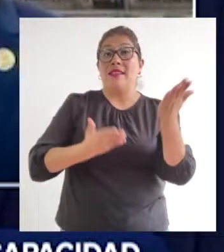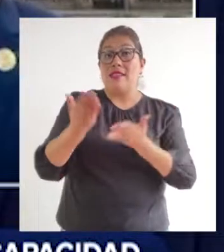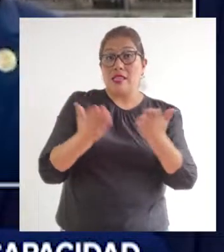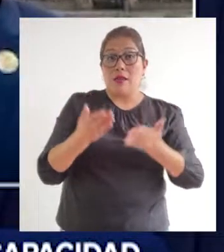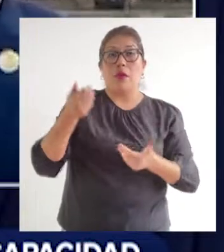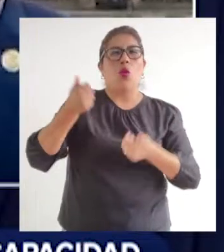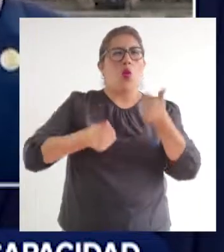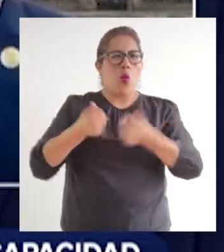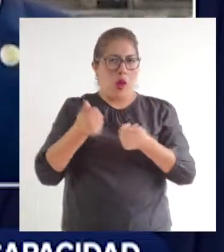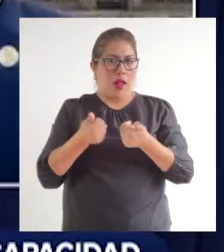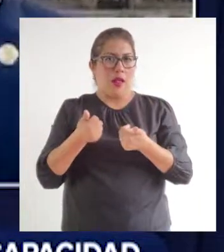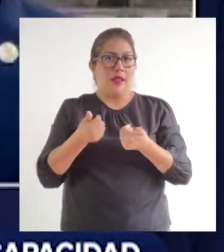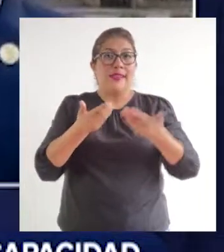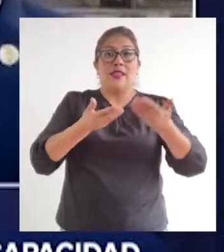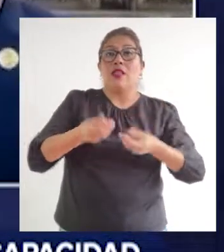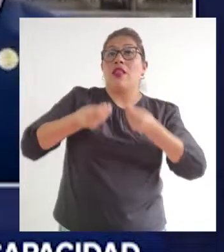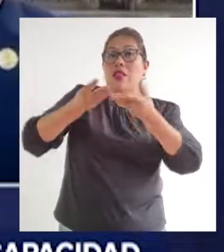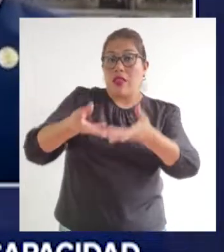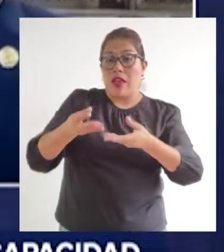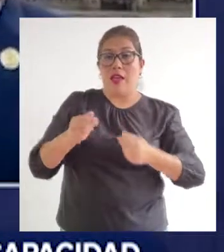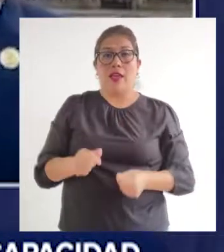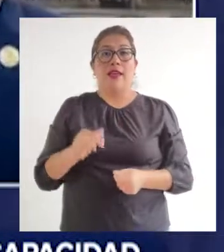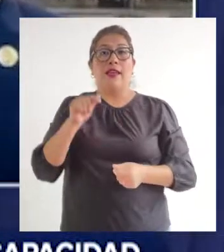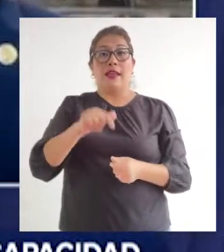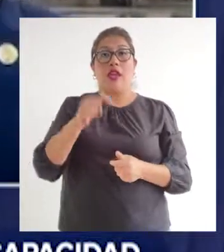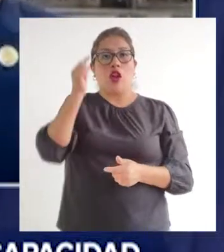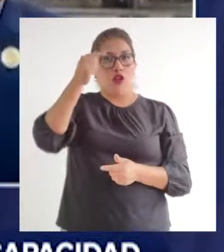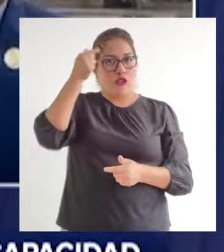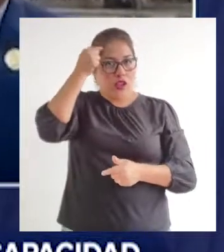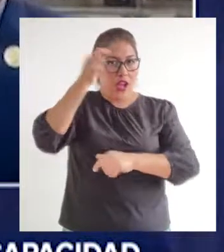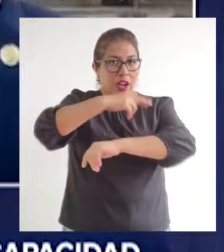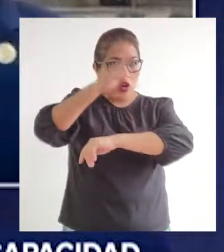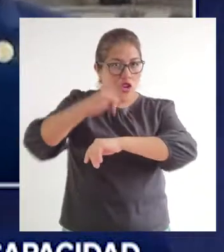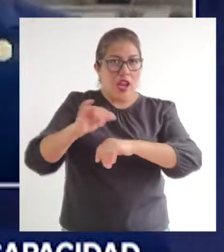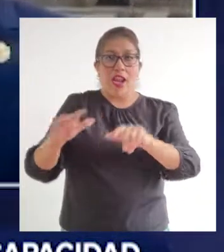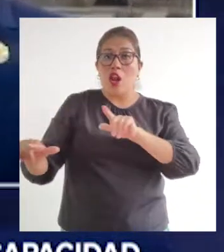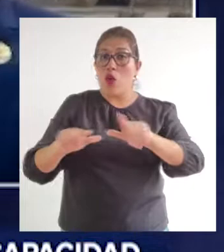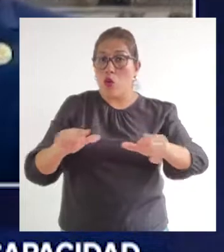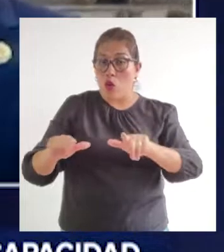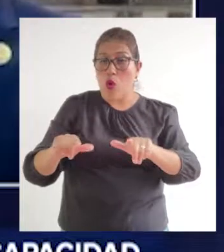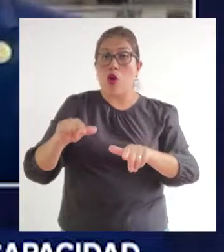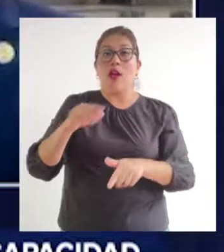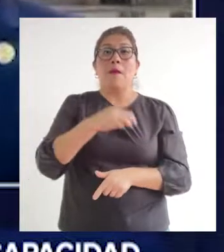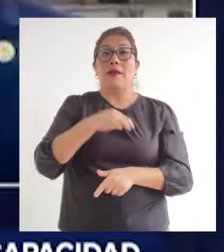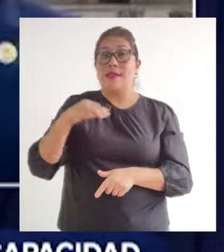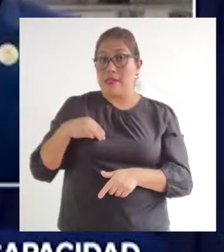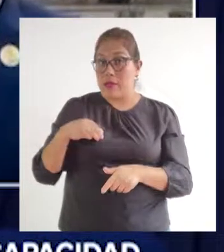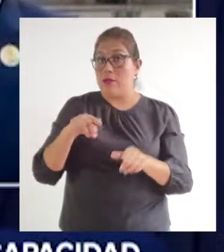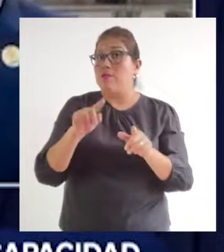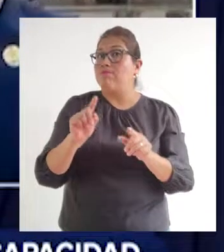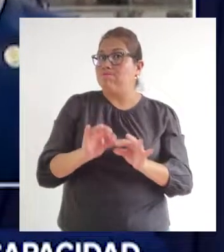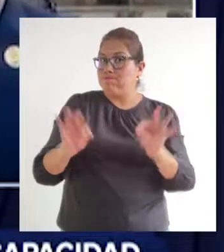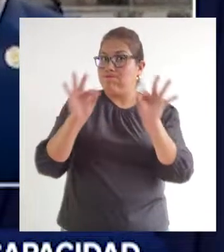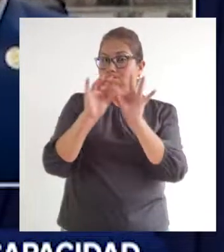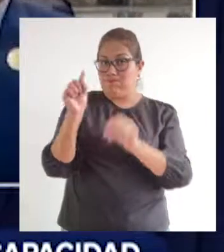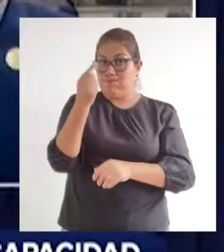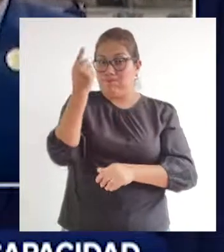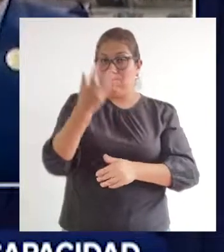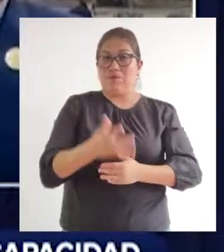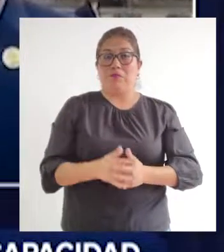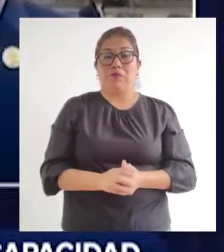que se tienen que ofrecer o prestar desde los gobiernos regionales, los gobiernos locales y también los ministerios,